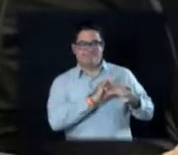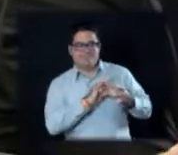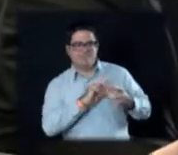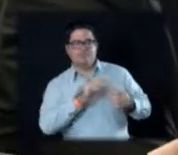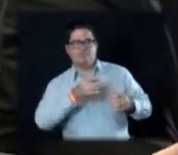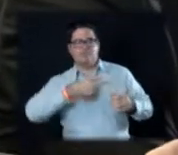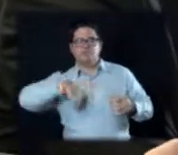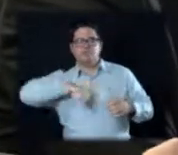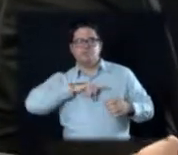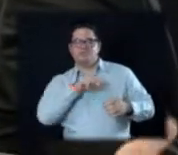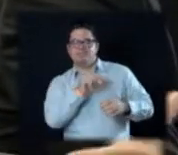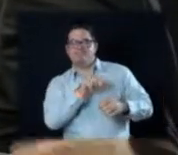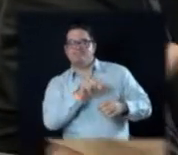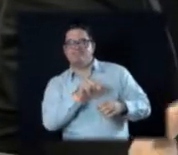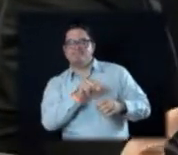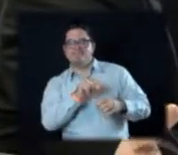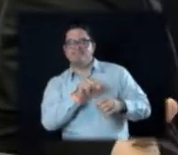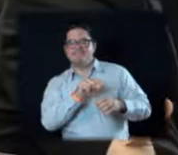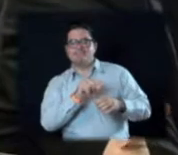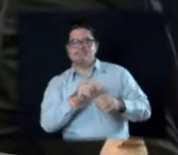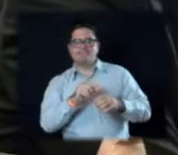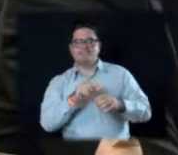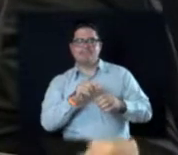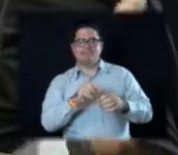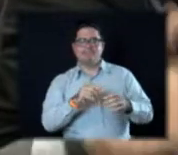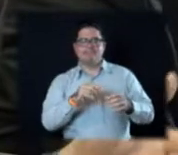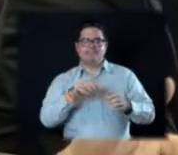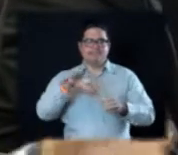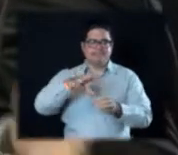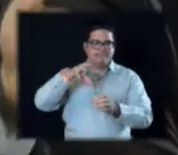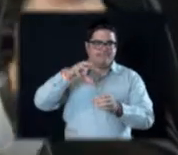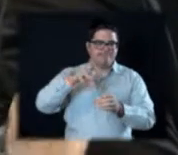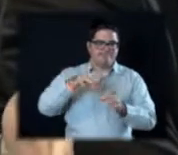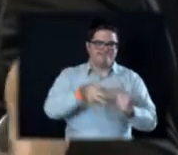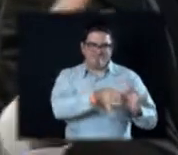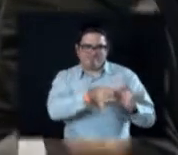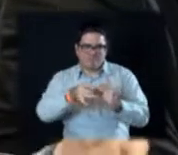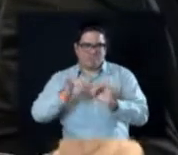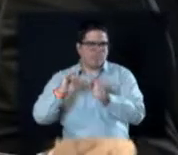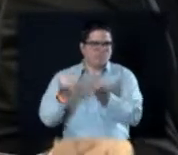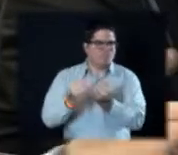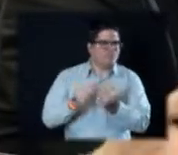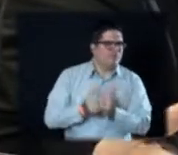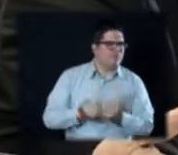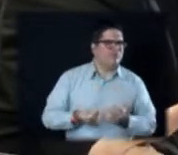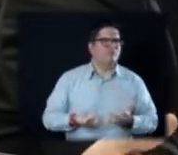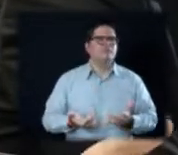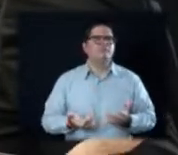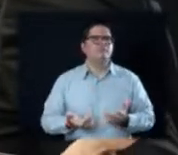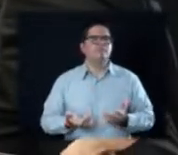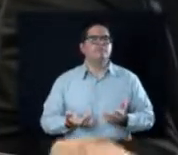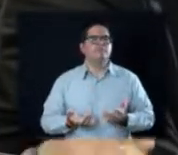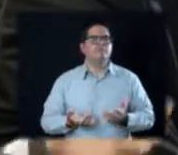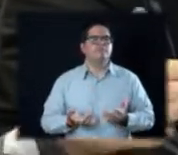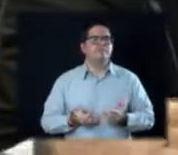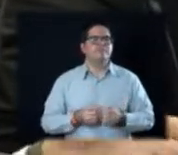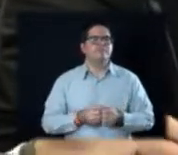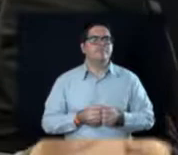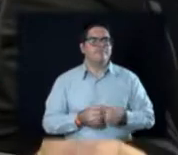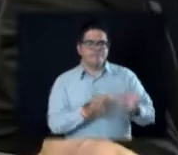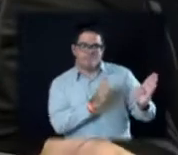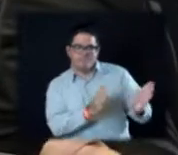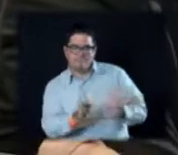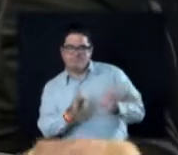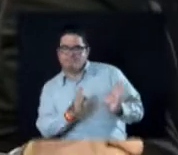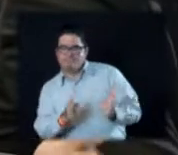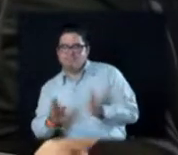puede institucionalizar esto. Ese debe ser el próximo paso. ¿Cómo trabajamos? Afortunadamente, tenemos